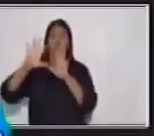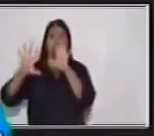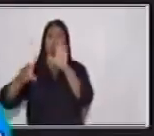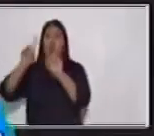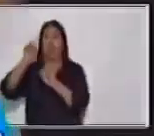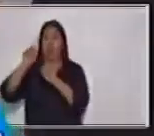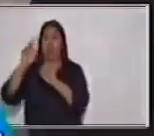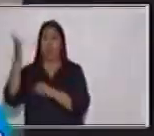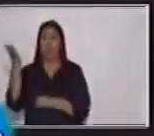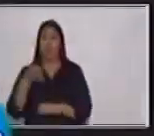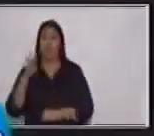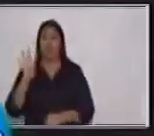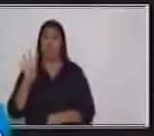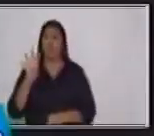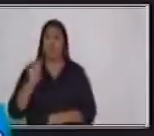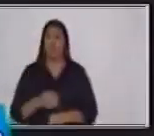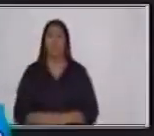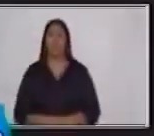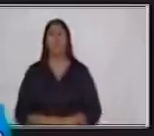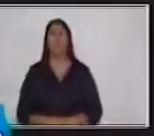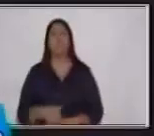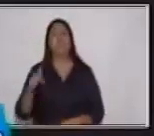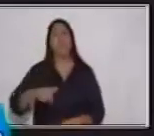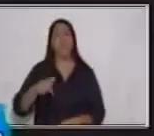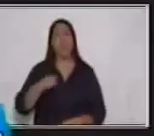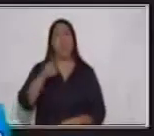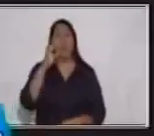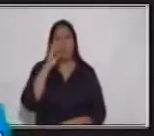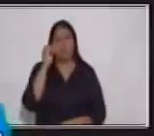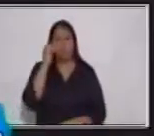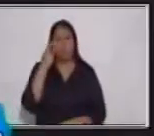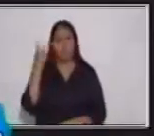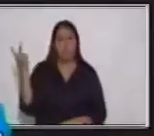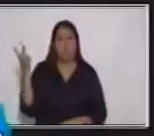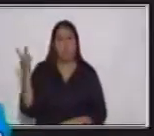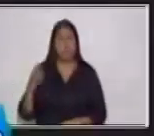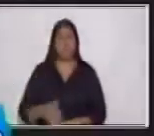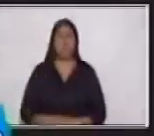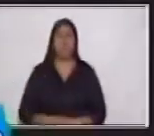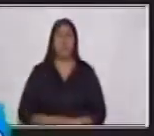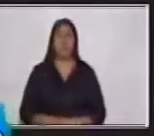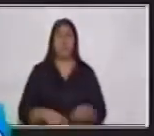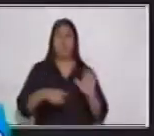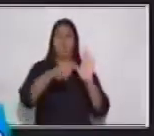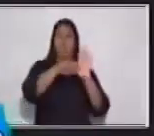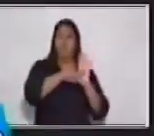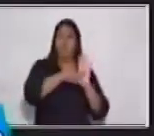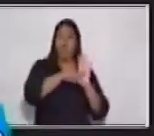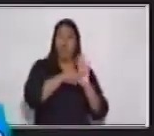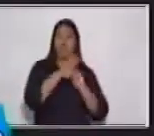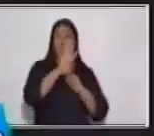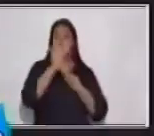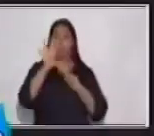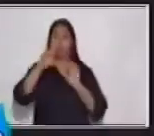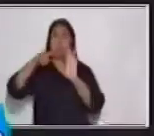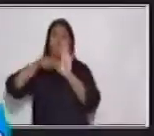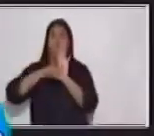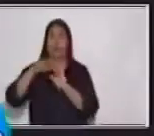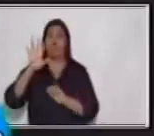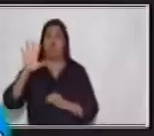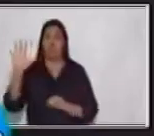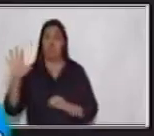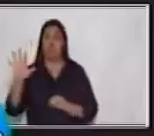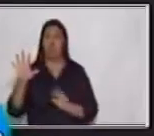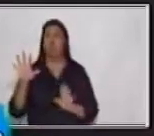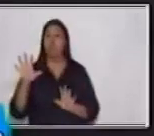11 cuartos. Y ahora observe usted, menos 44 menos 55 es